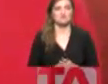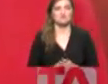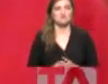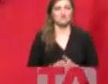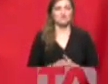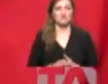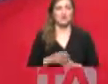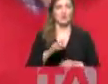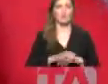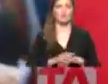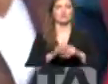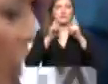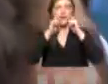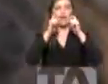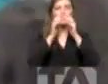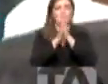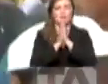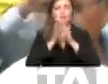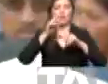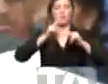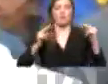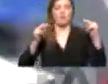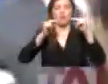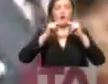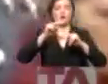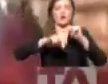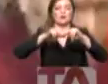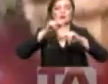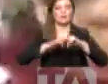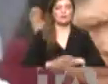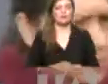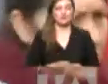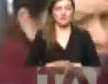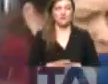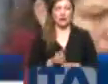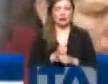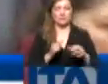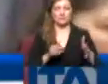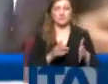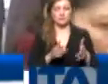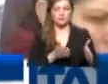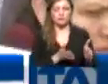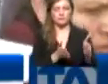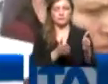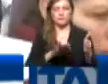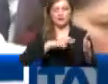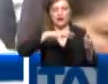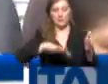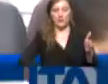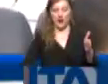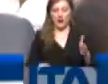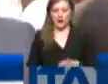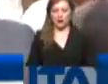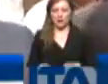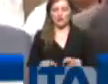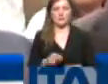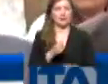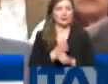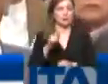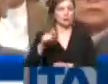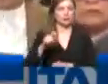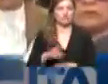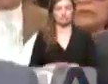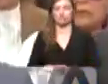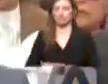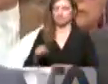realice. Como yo lo decía, este socavón se forma ya desde hace un año por la crecida del río y también por las fuertes lluvias. ¿Son trabajos necesarios que se deben hacer?